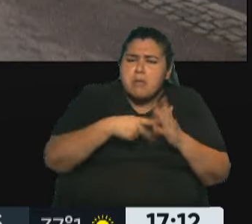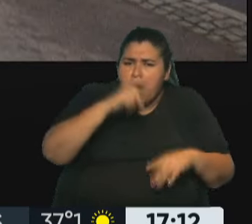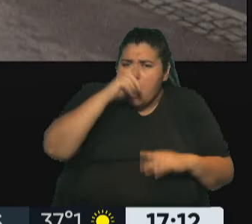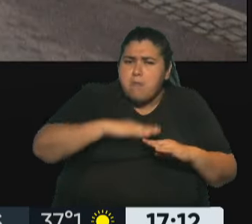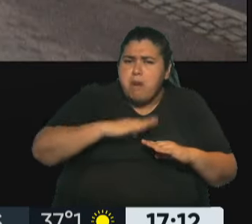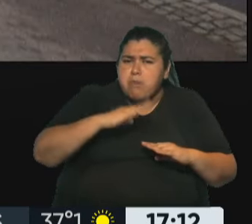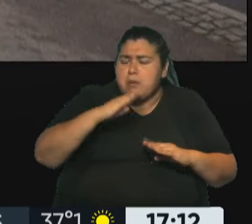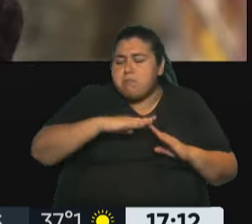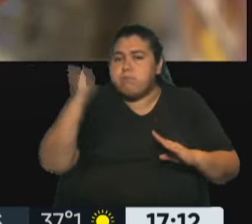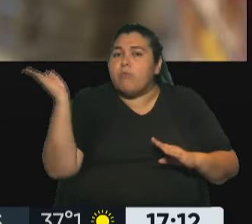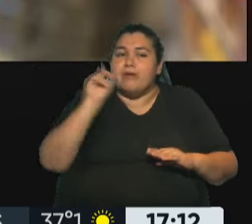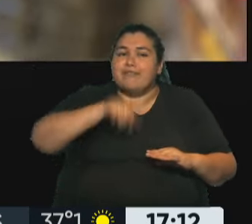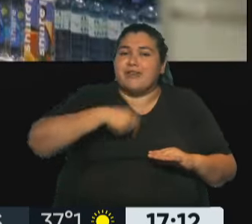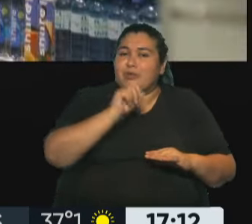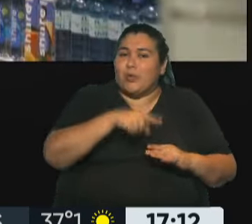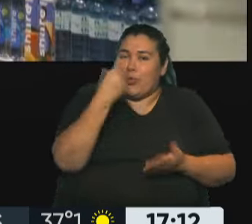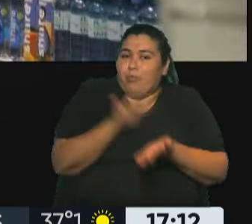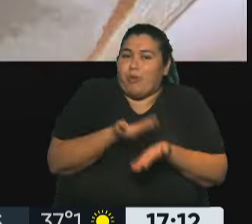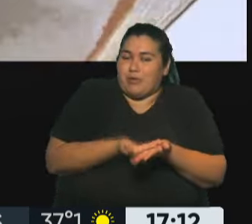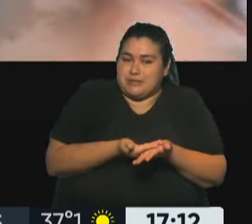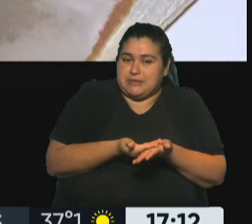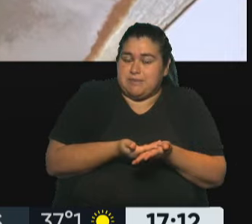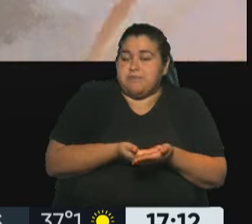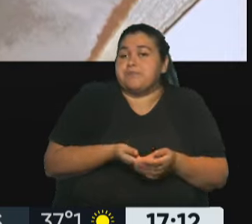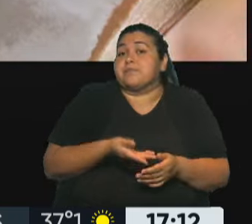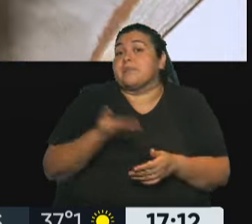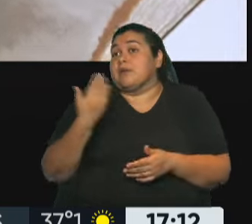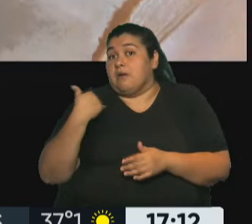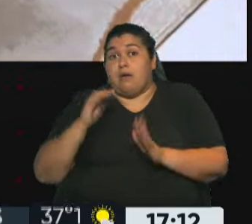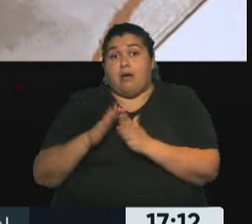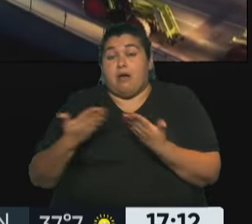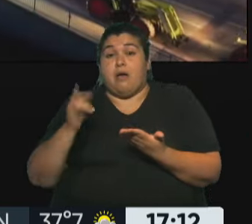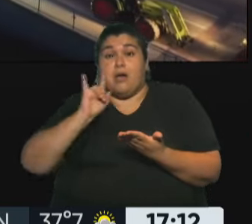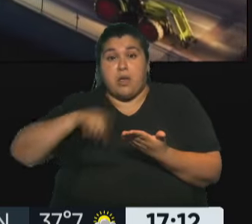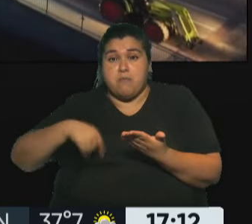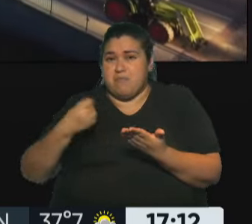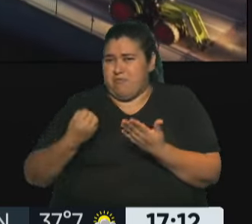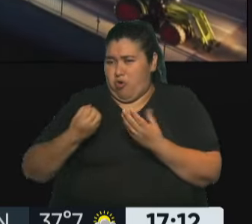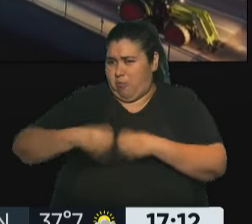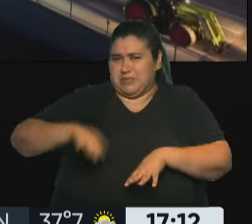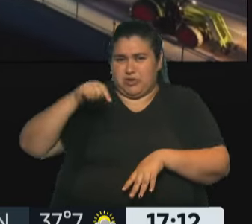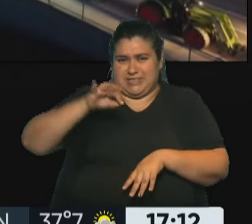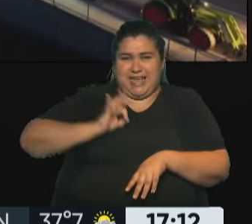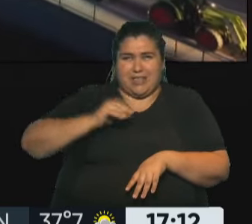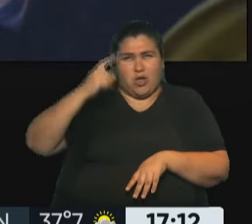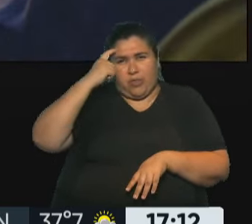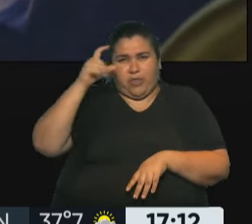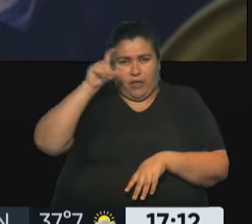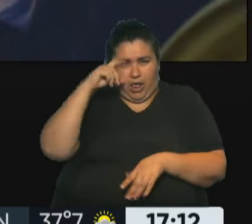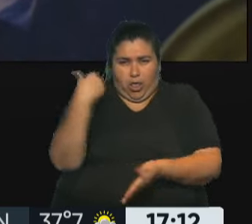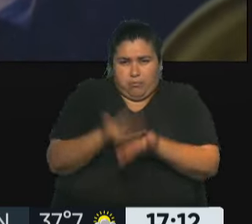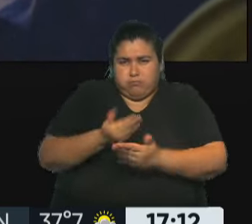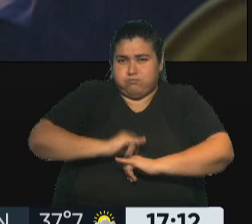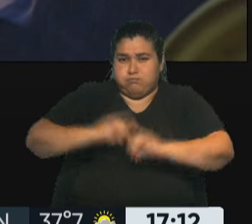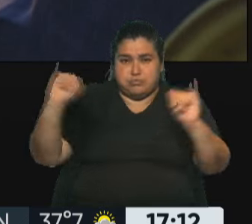sobre todo un hecho puntual que develó una revista alemana a inicios de año, el 10 de enero, que tiene que ver con este